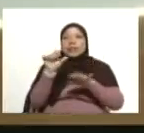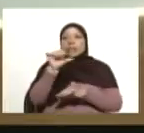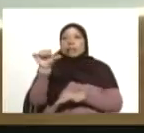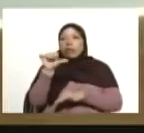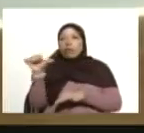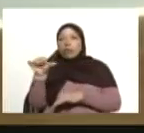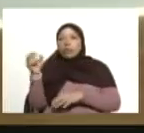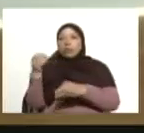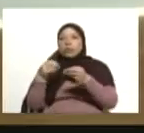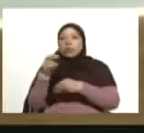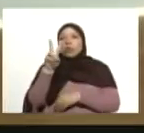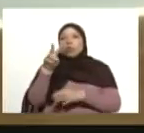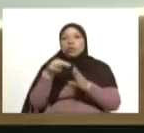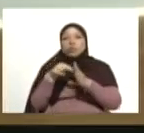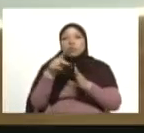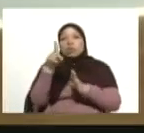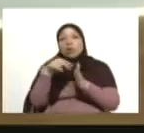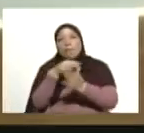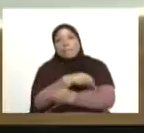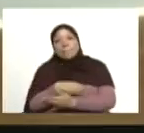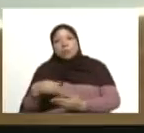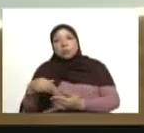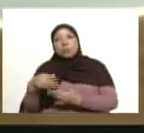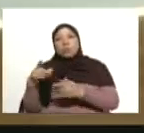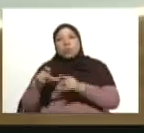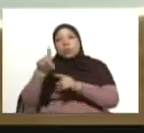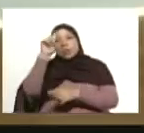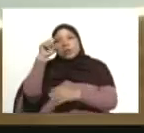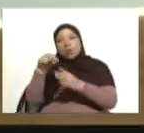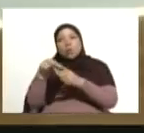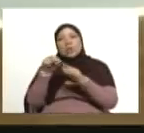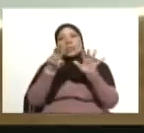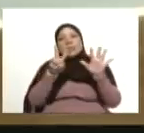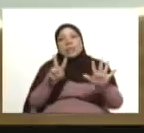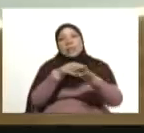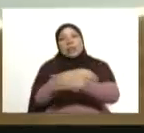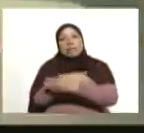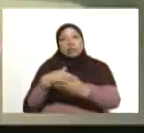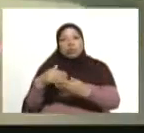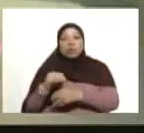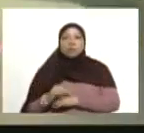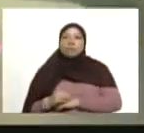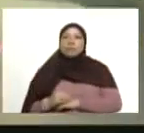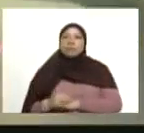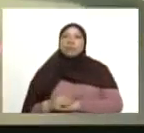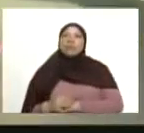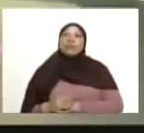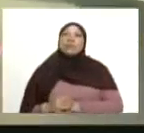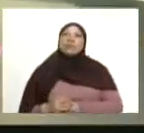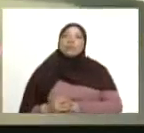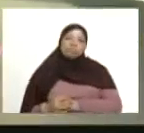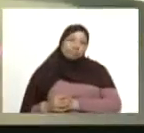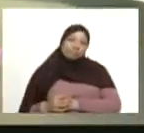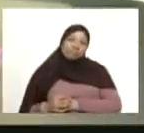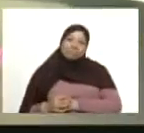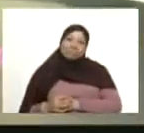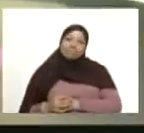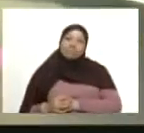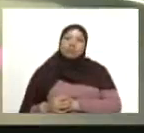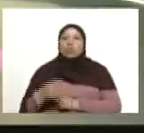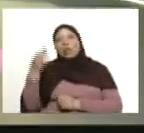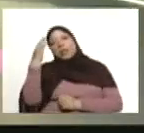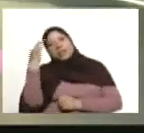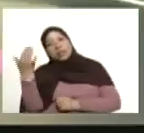llevamos más de 2.100.000, vamos rumbo a 7 millones o más. Nahum. Sí, presidente, bueno, primero que nada, saludar